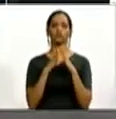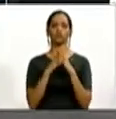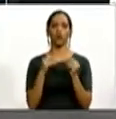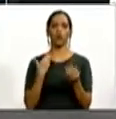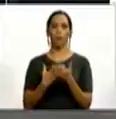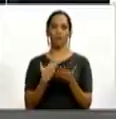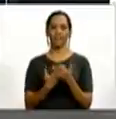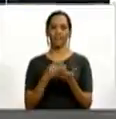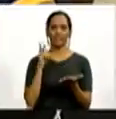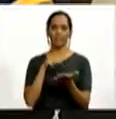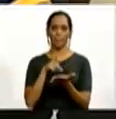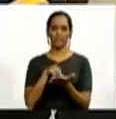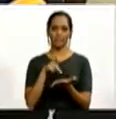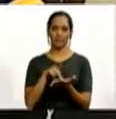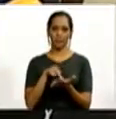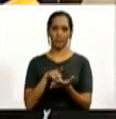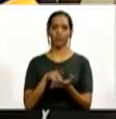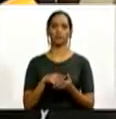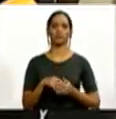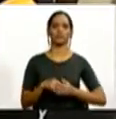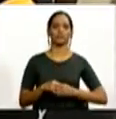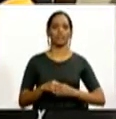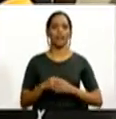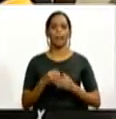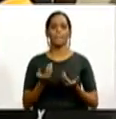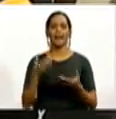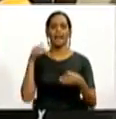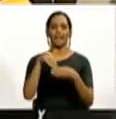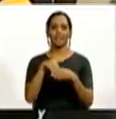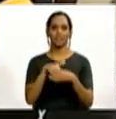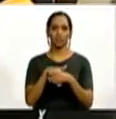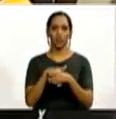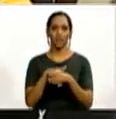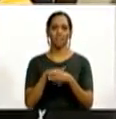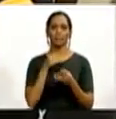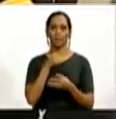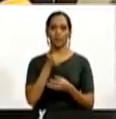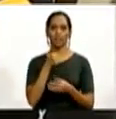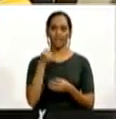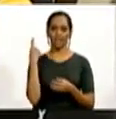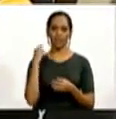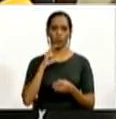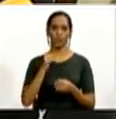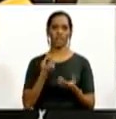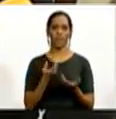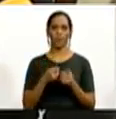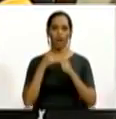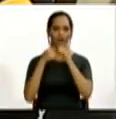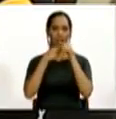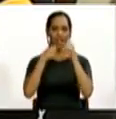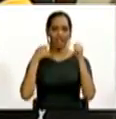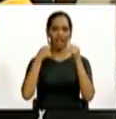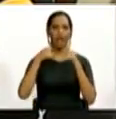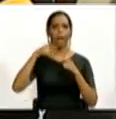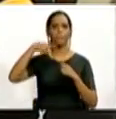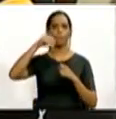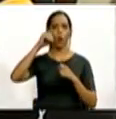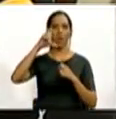están participando, se están preparando para elecciones. Van, elecciones. Este periodista allí que no pudieron amarrar la lengua en el programa de Patricia